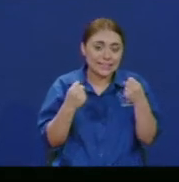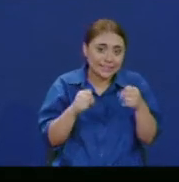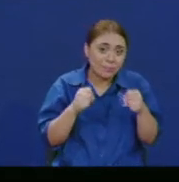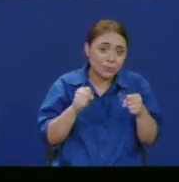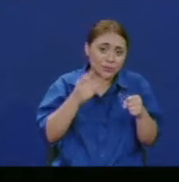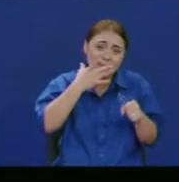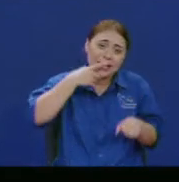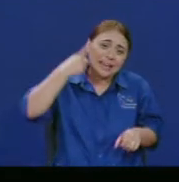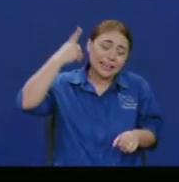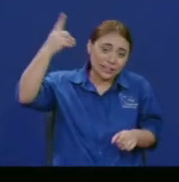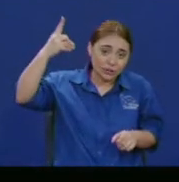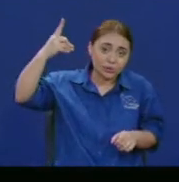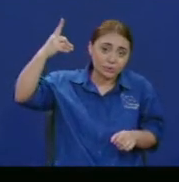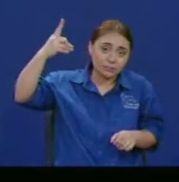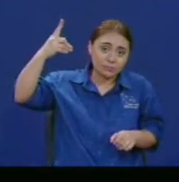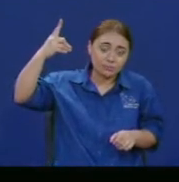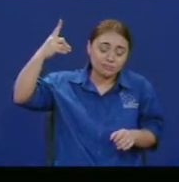¿Qué quiere decir todos?